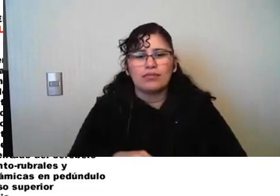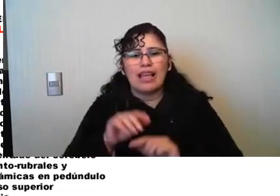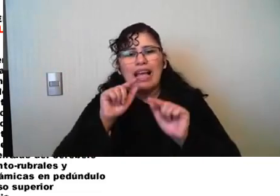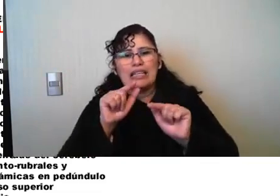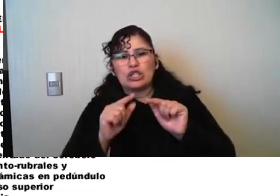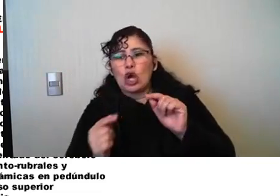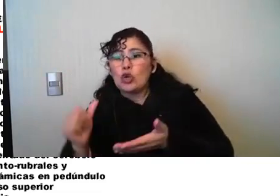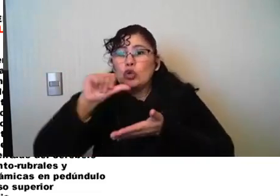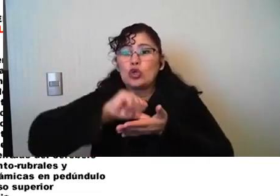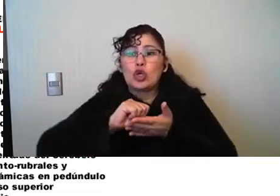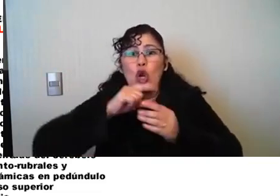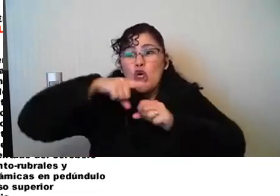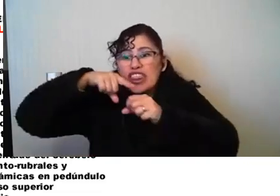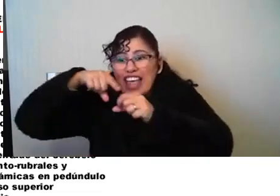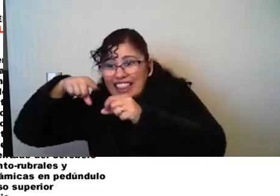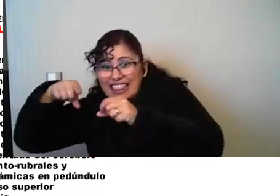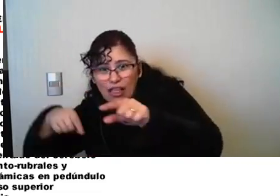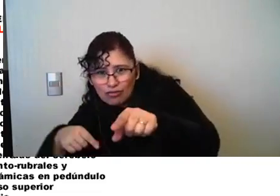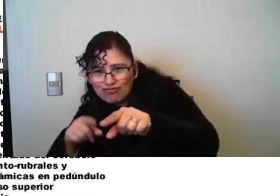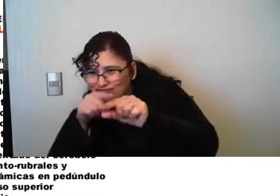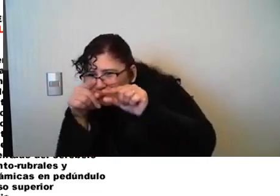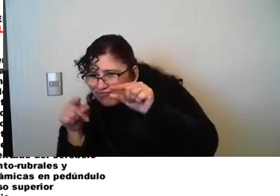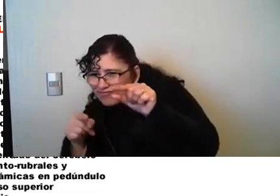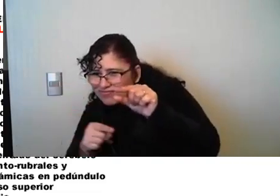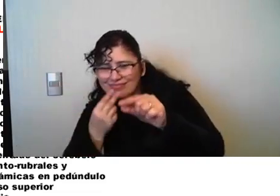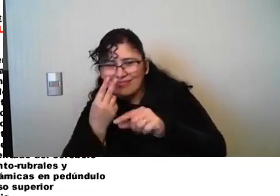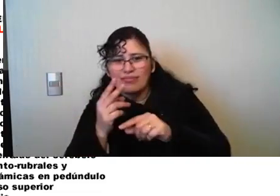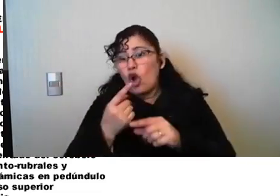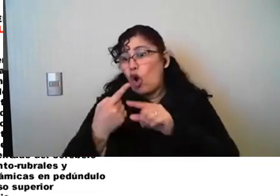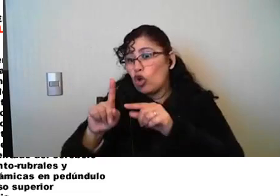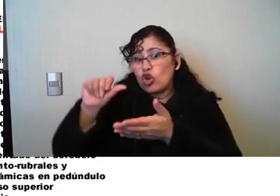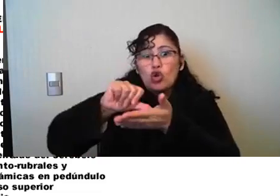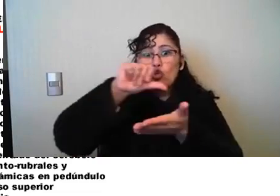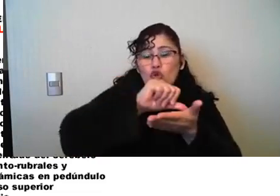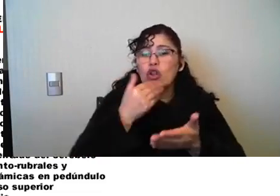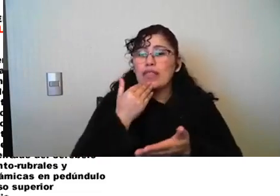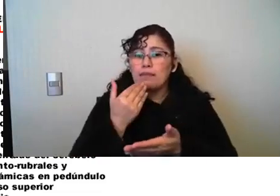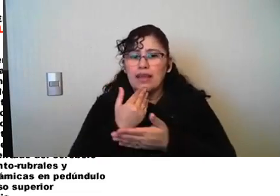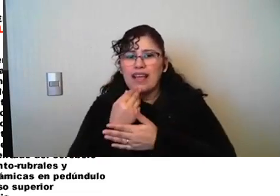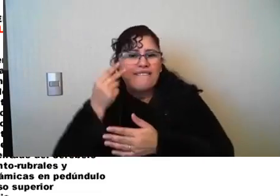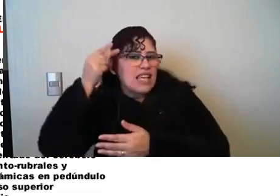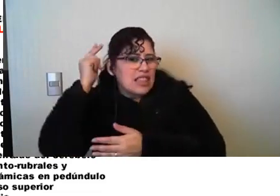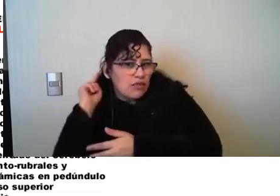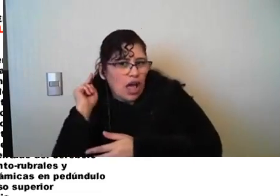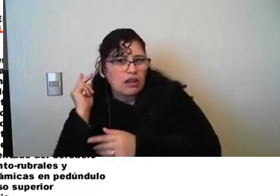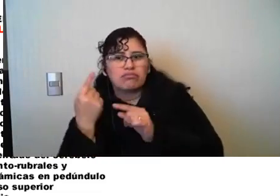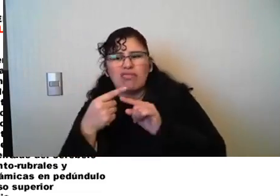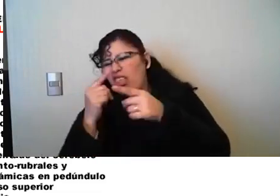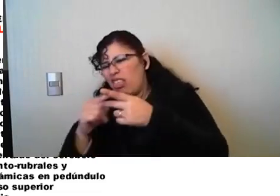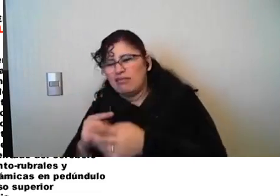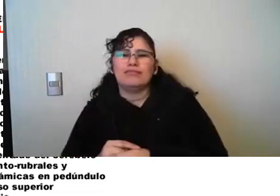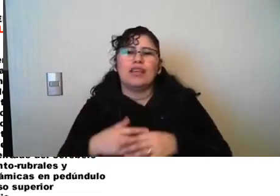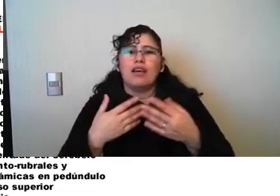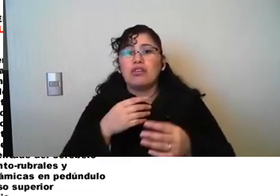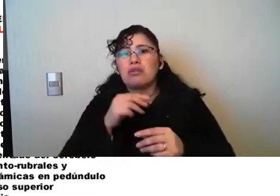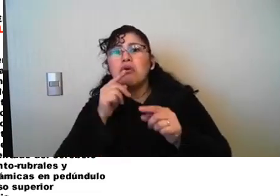dentado. Esto representa, ¿cierto?, los otros núcleos vestibulares, y aquí hay otra forma de